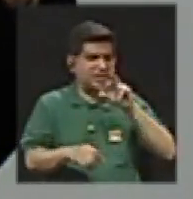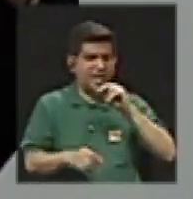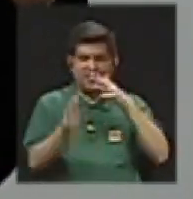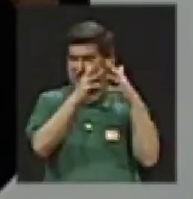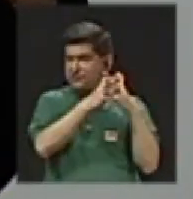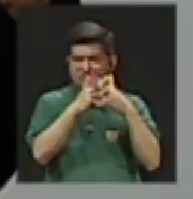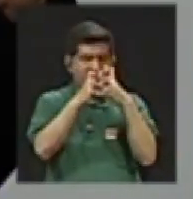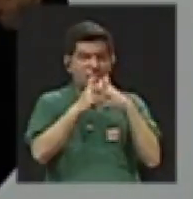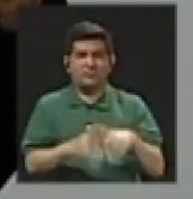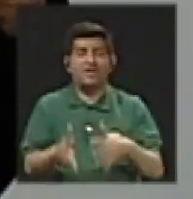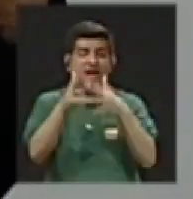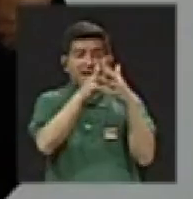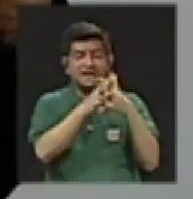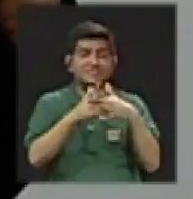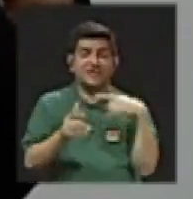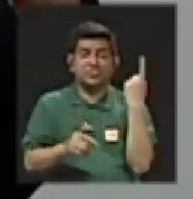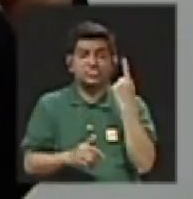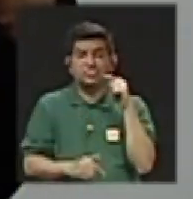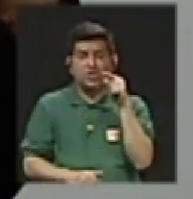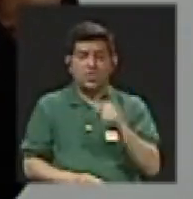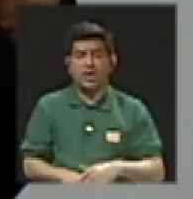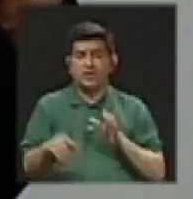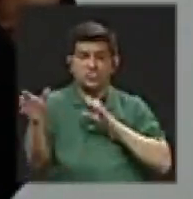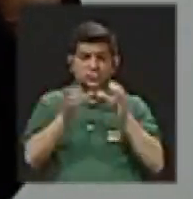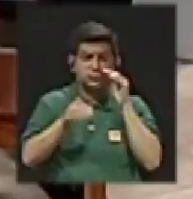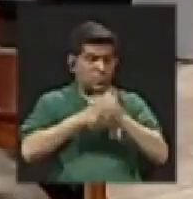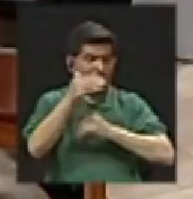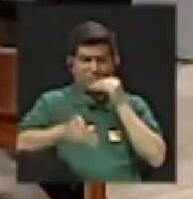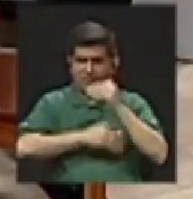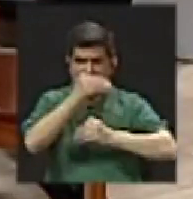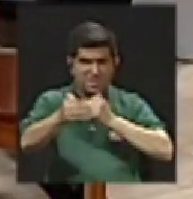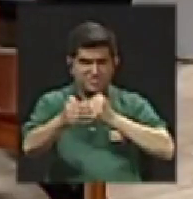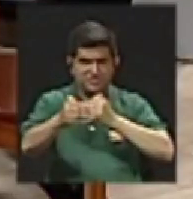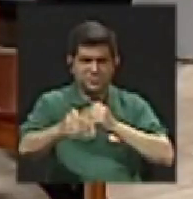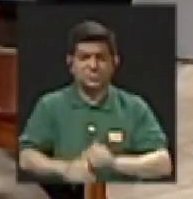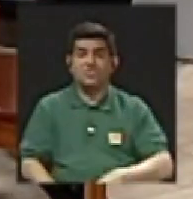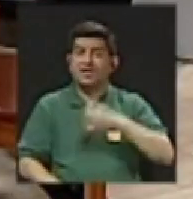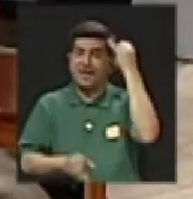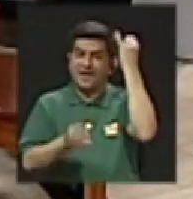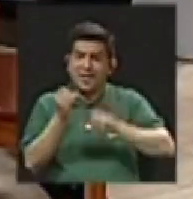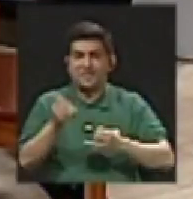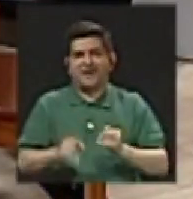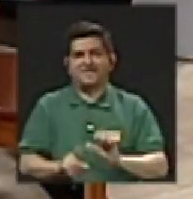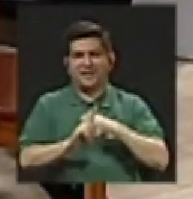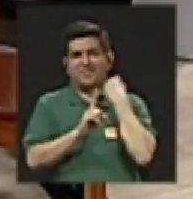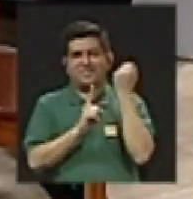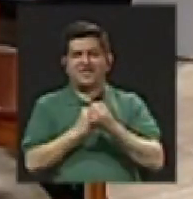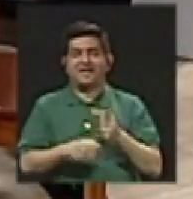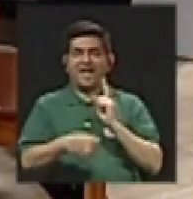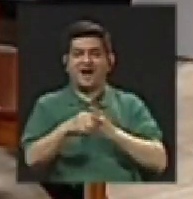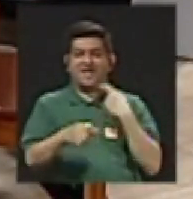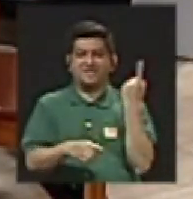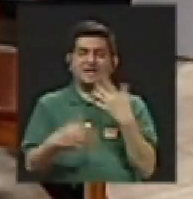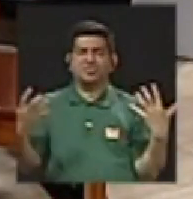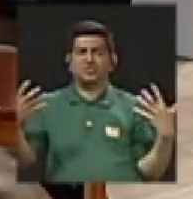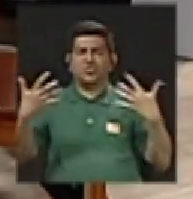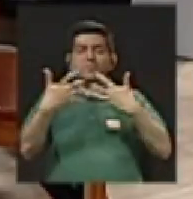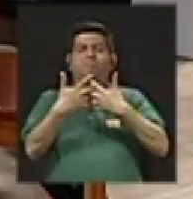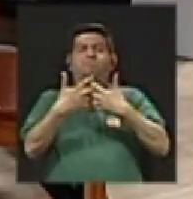Unidos. Estados Unidos solo lo que hizo fue comercializarlo. Ajá. Y para acabarla de arreglar resulta que en China solo se